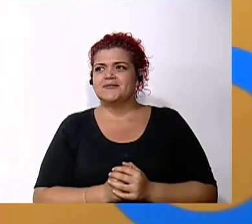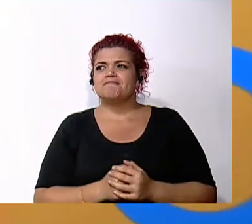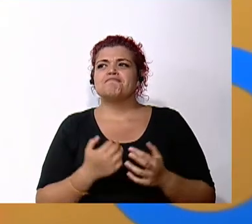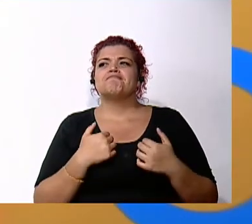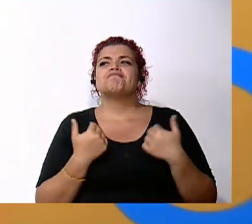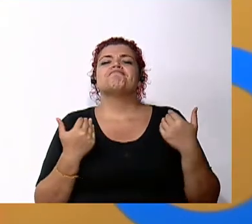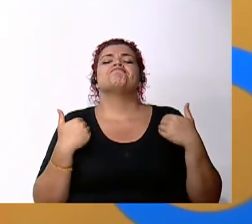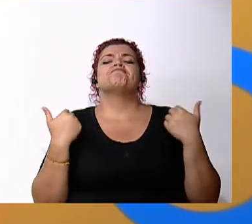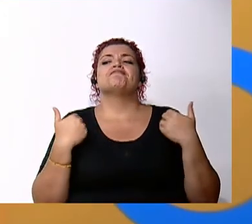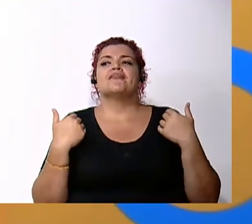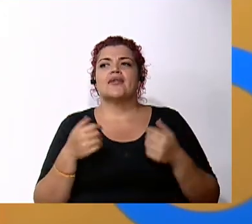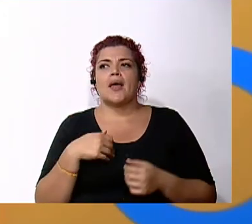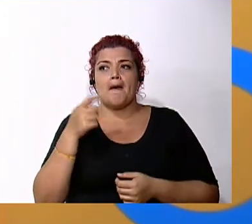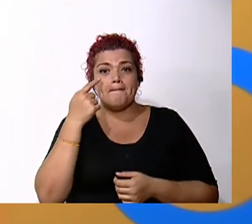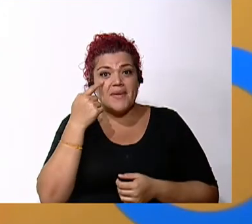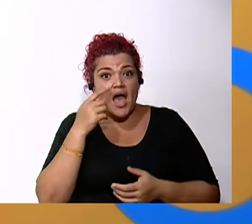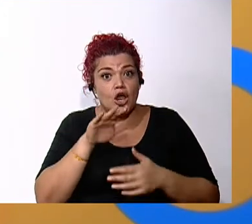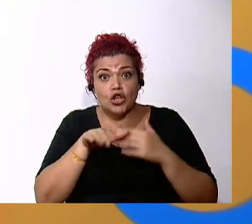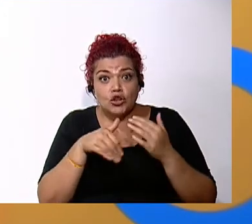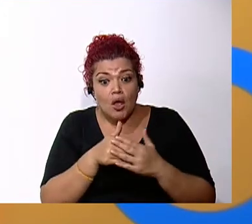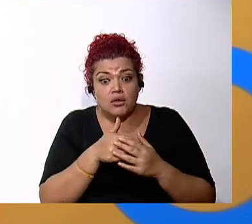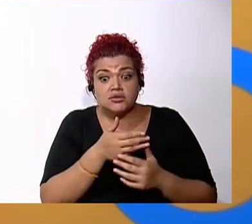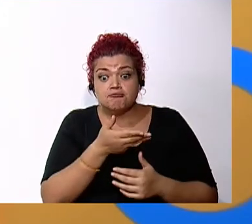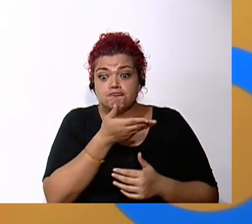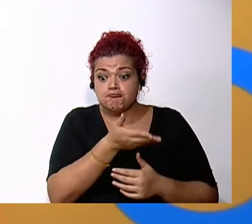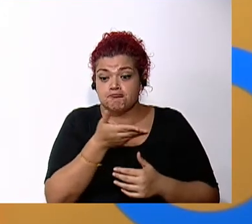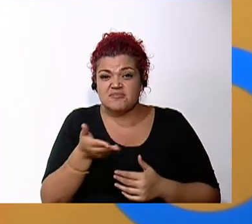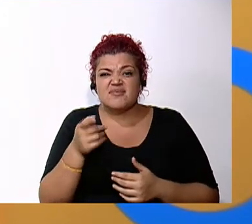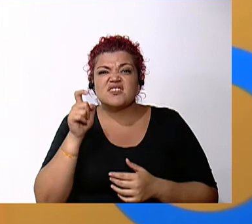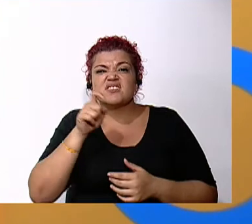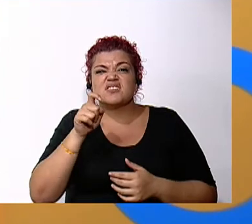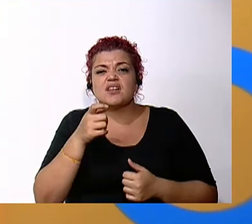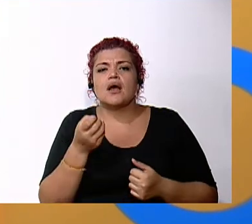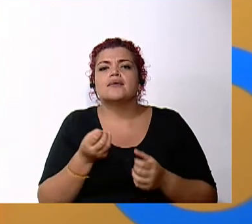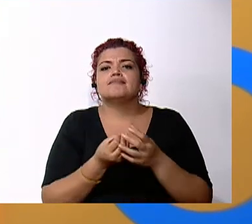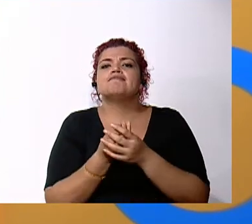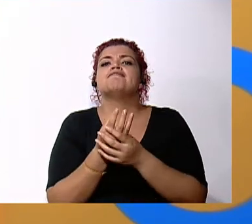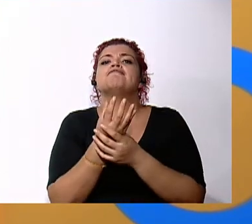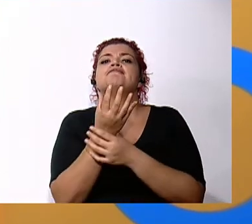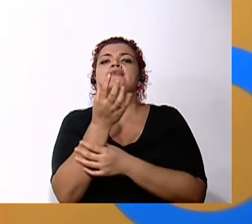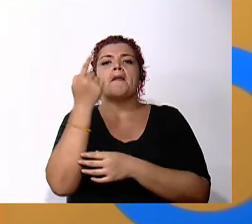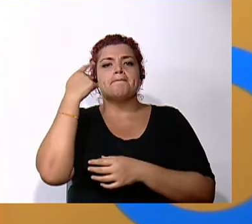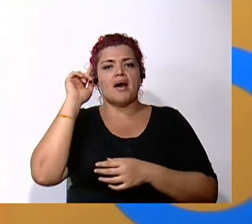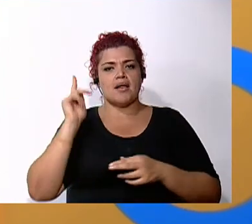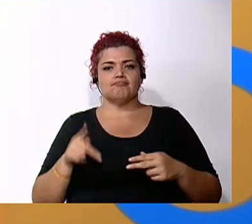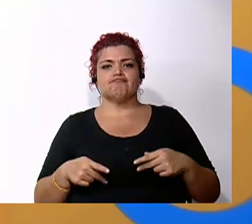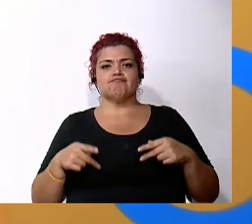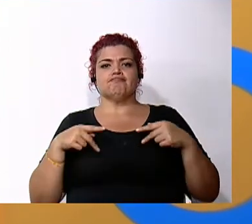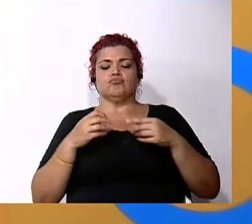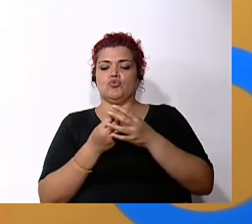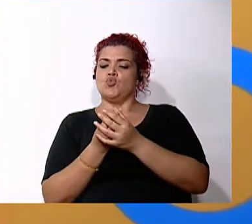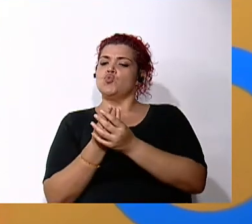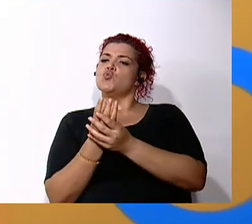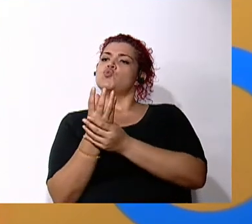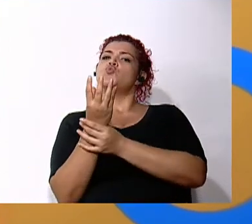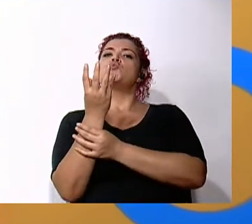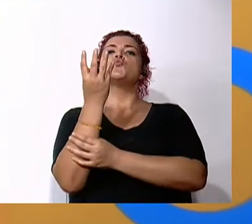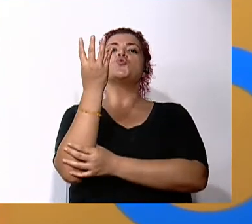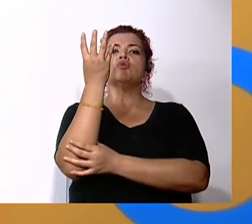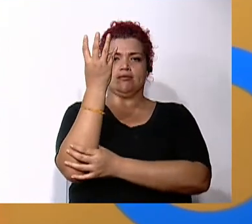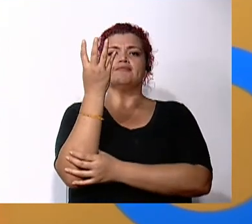Los felicito. Vean que todos esos elementos requieren de la planta para poder sobrevivir y llevar a cabo el proceso